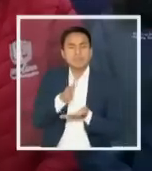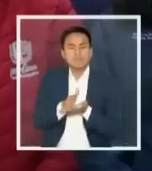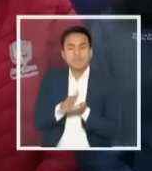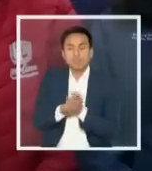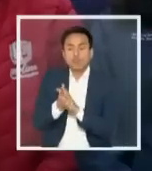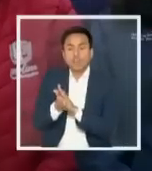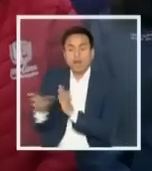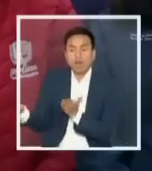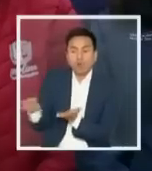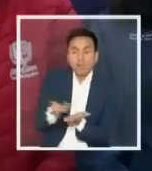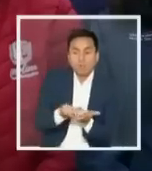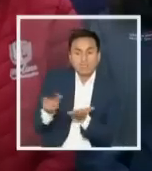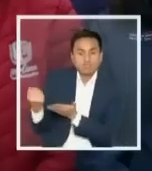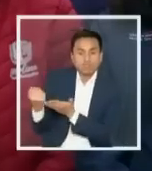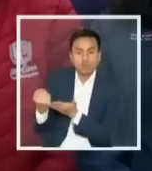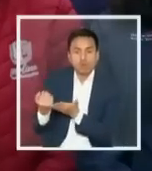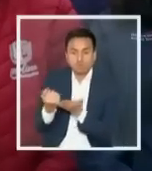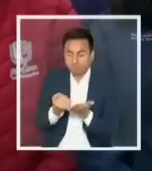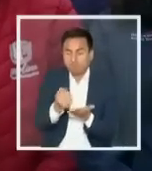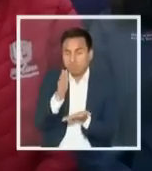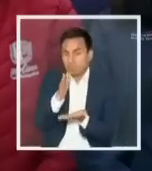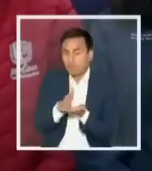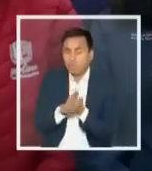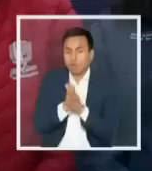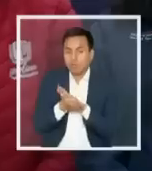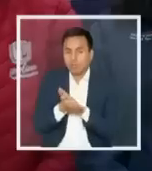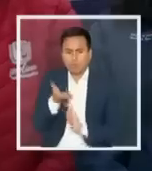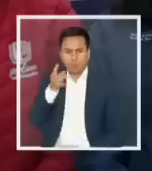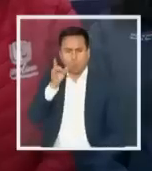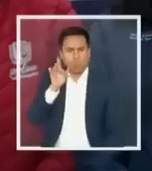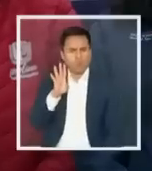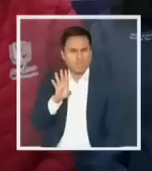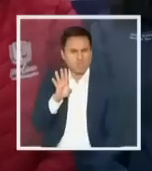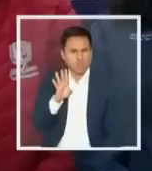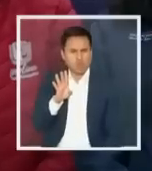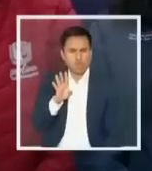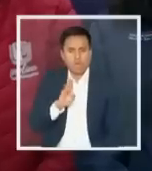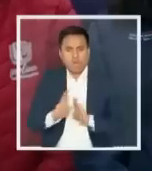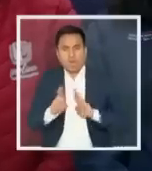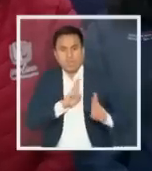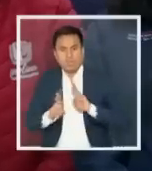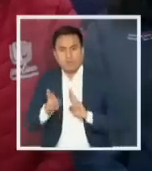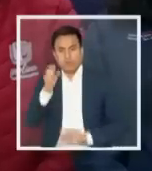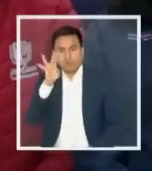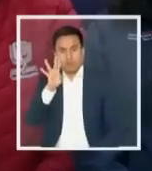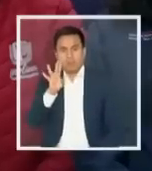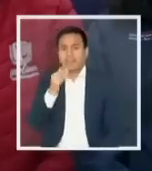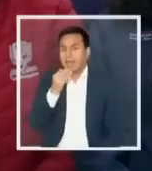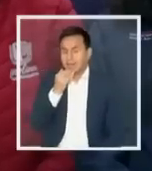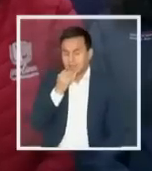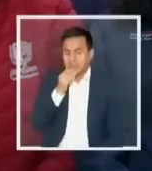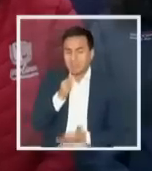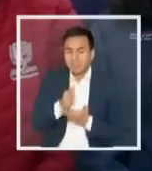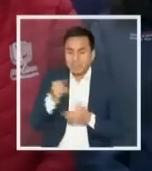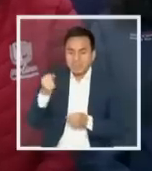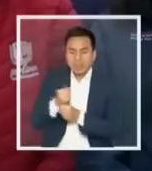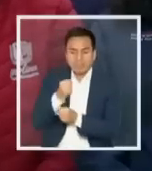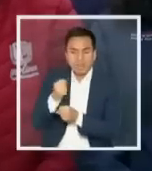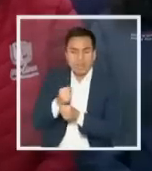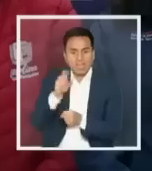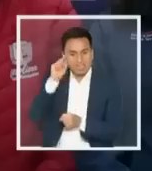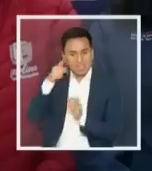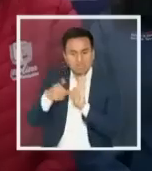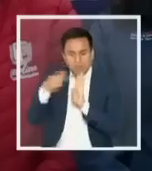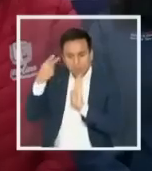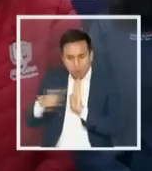prestar toda la colaboración, y no solamente una colaboración que sea reactiva, sino que tiene que trabajar con